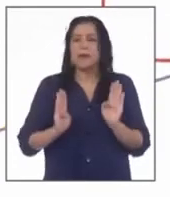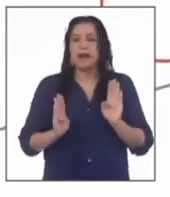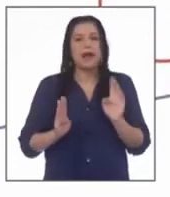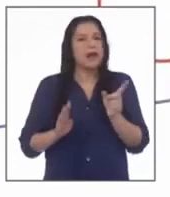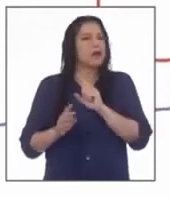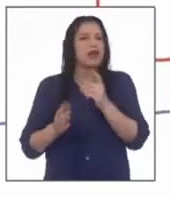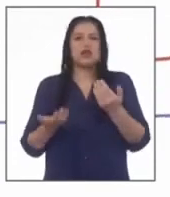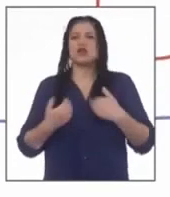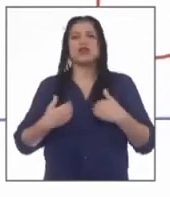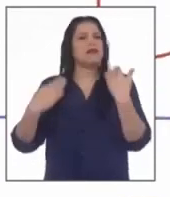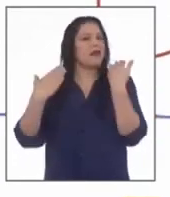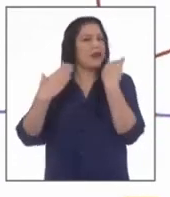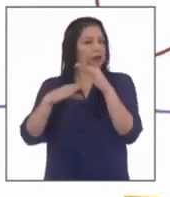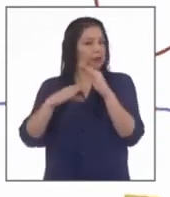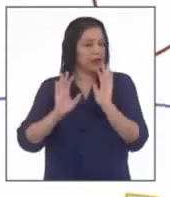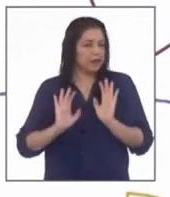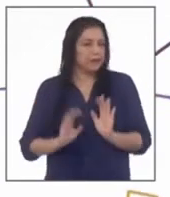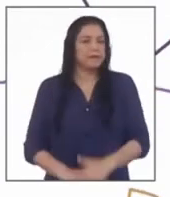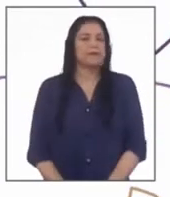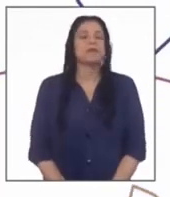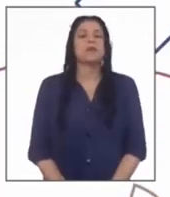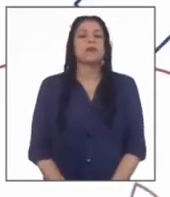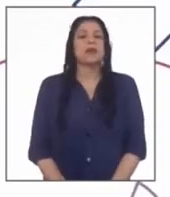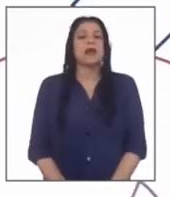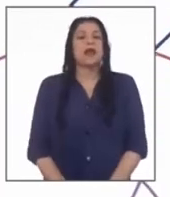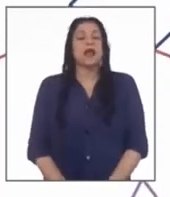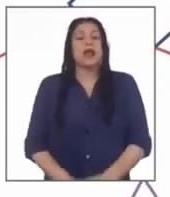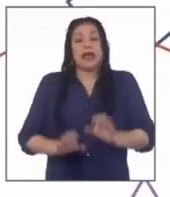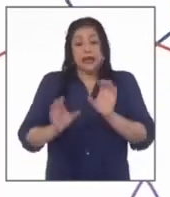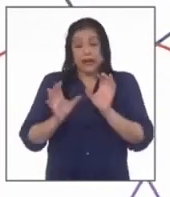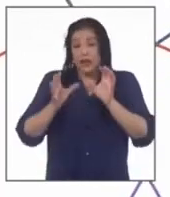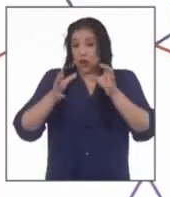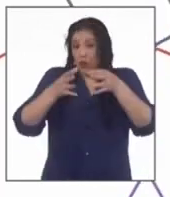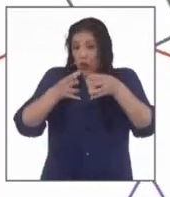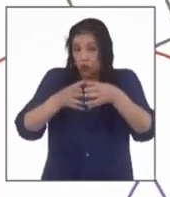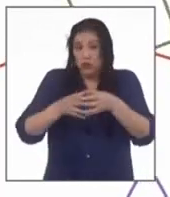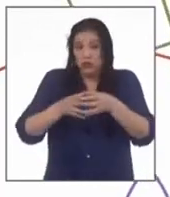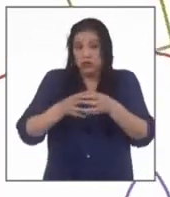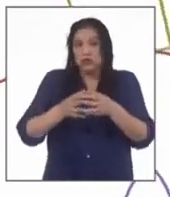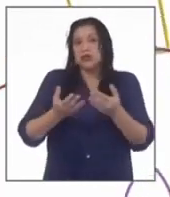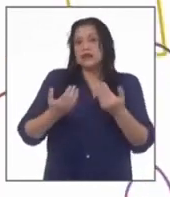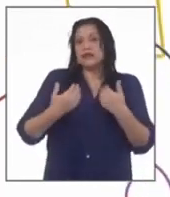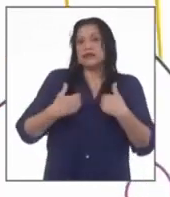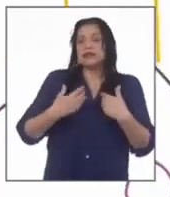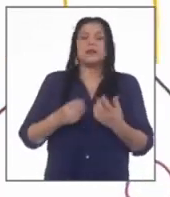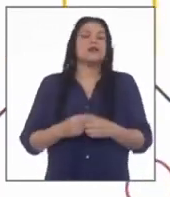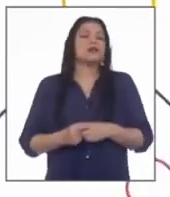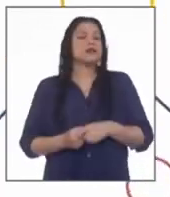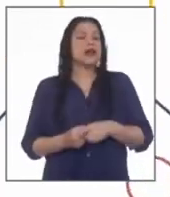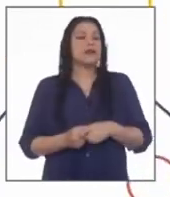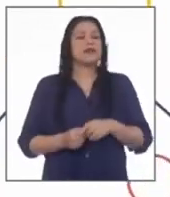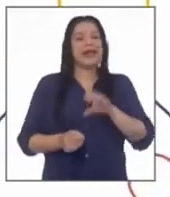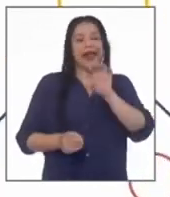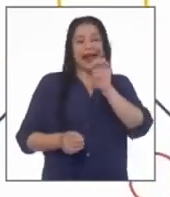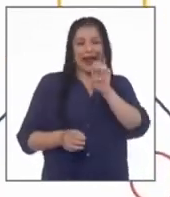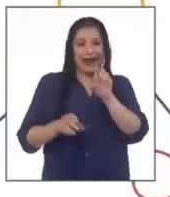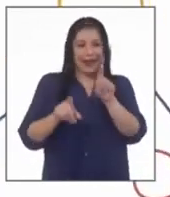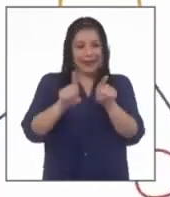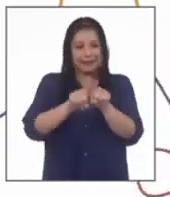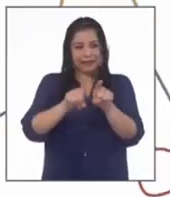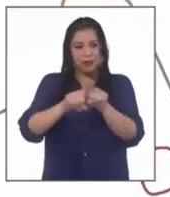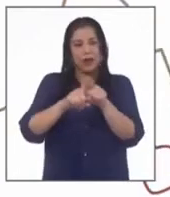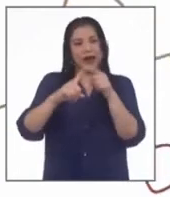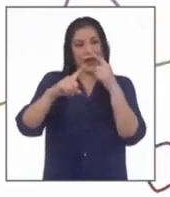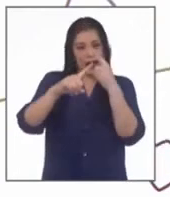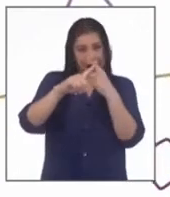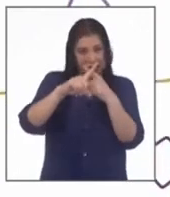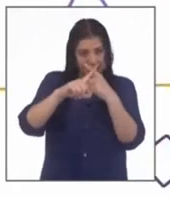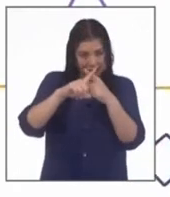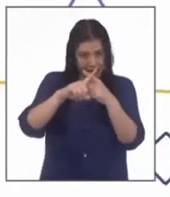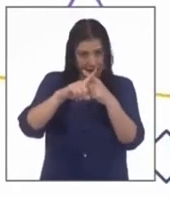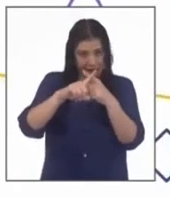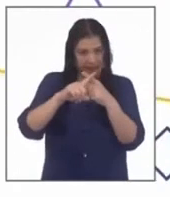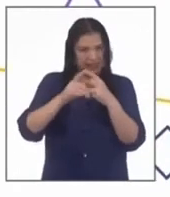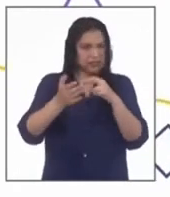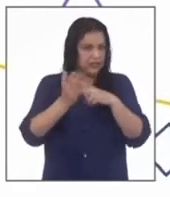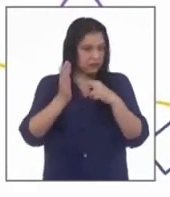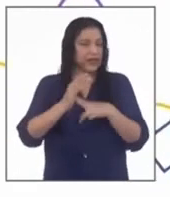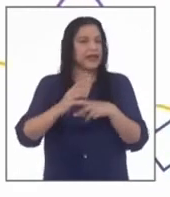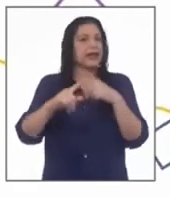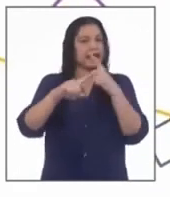ilimitada esa zona. En la notación conjuntista tendríamos que el intervalo E es igual a X tal que